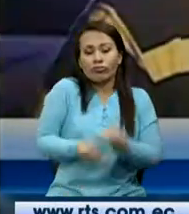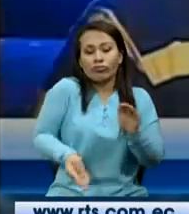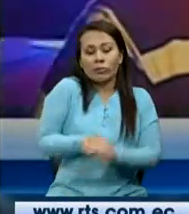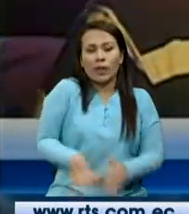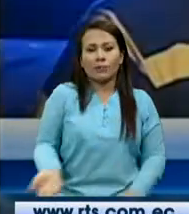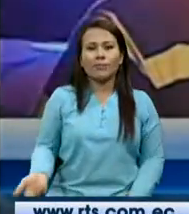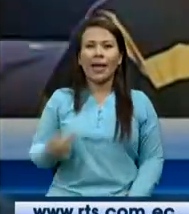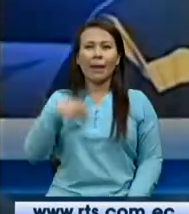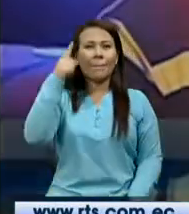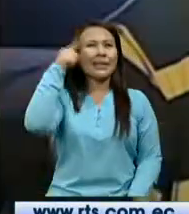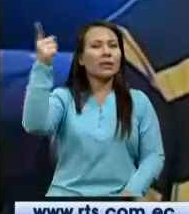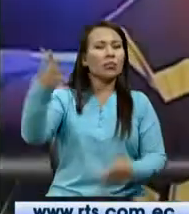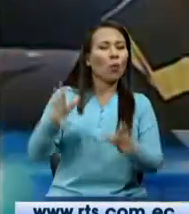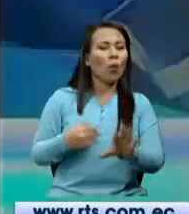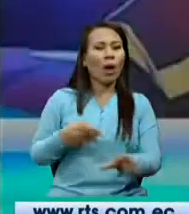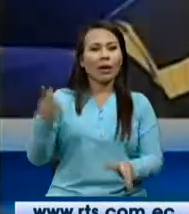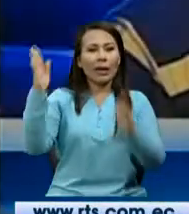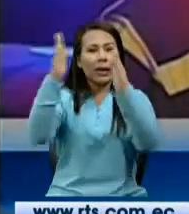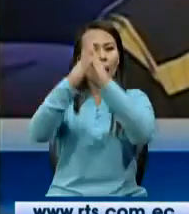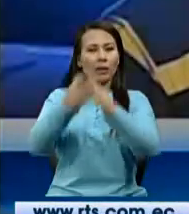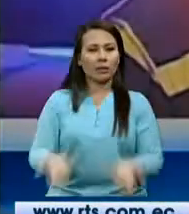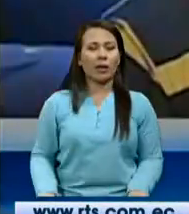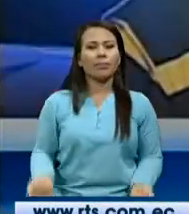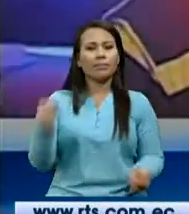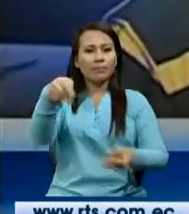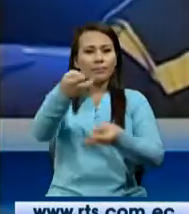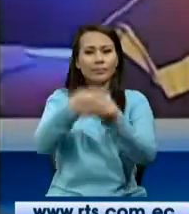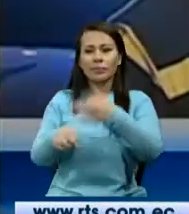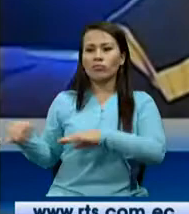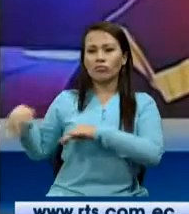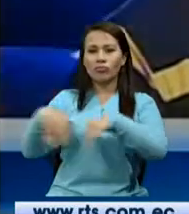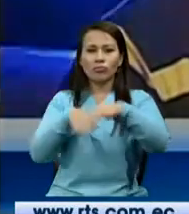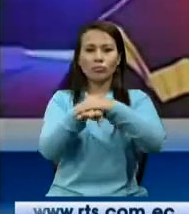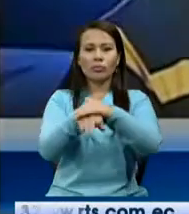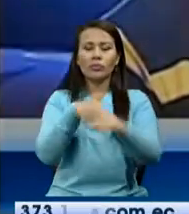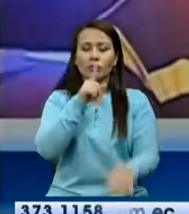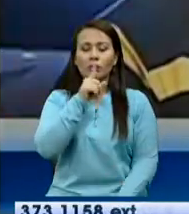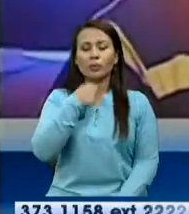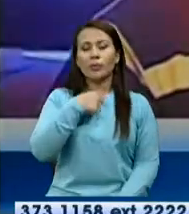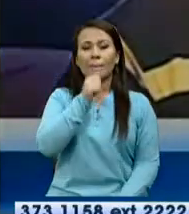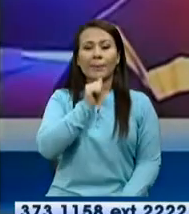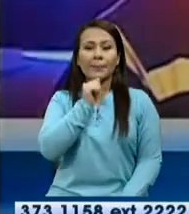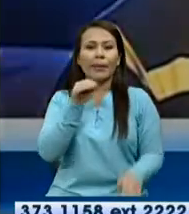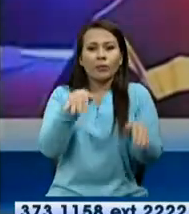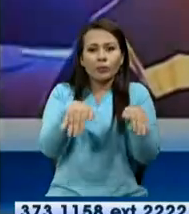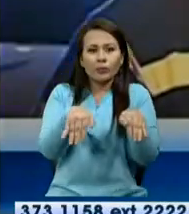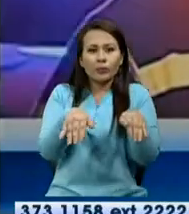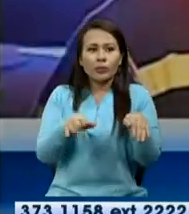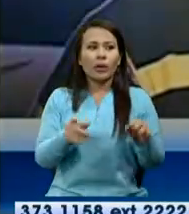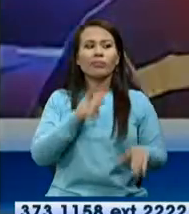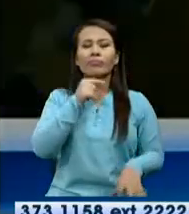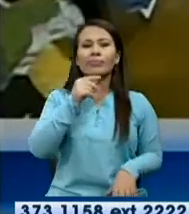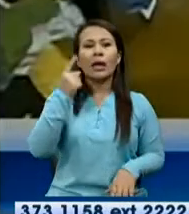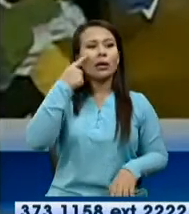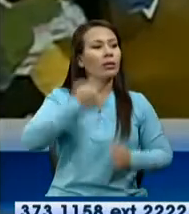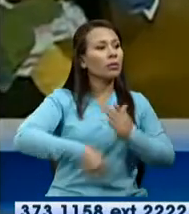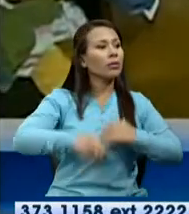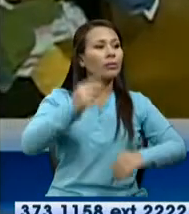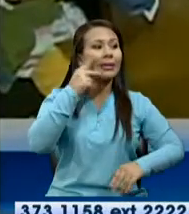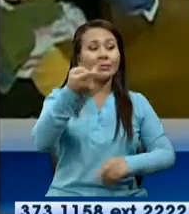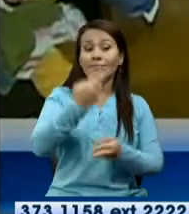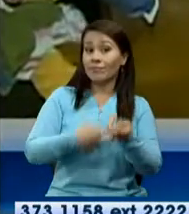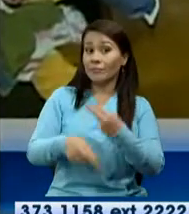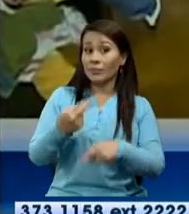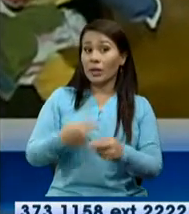no hacer notar su presencia y tratar de comercializar de una manera muy reservada con el fin de que no sean descubiertos. El negocio